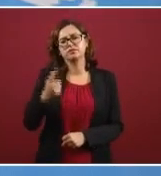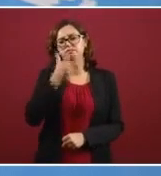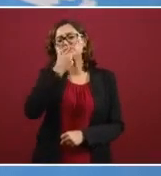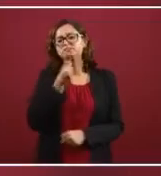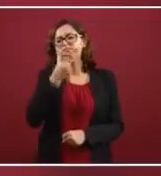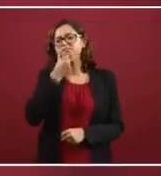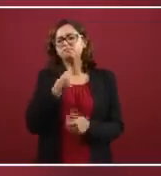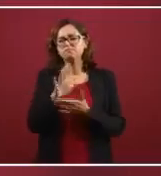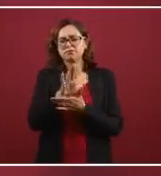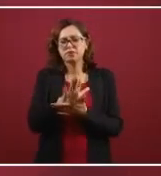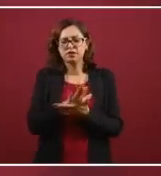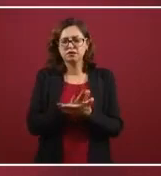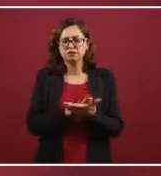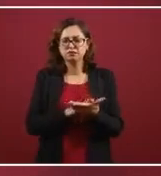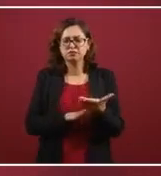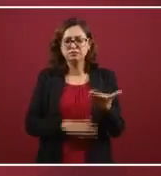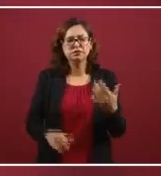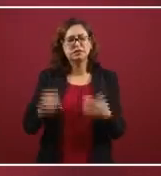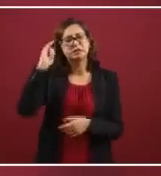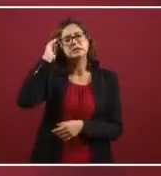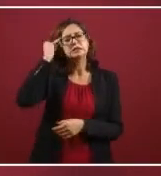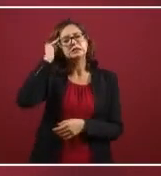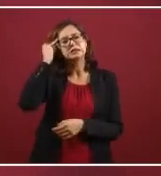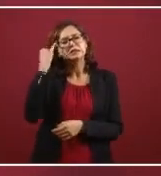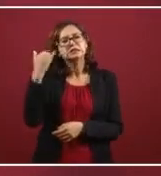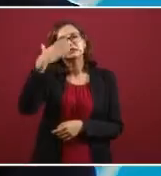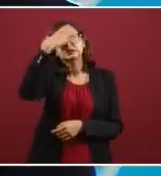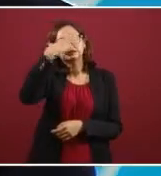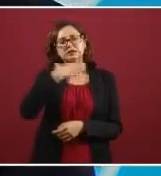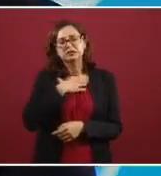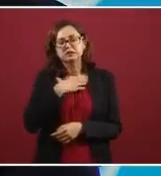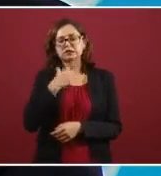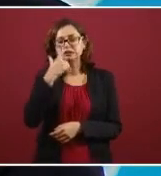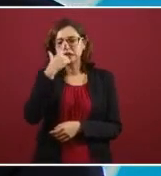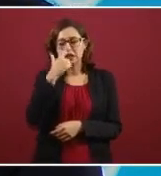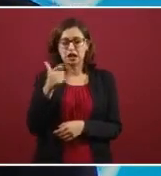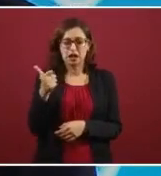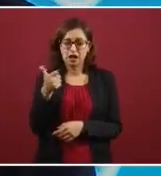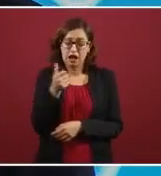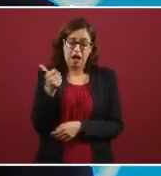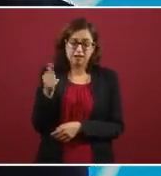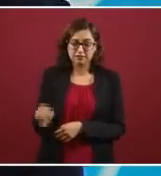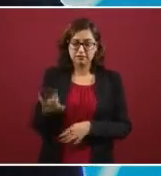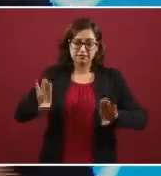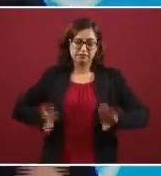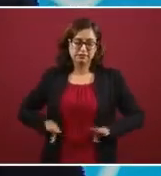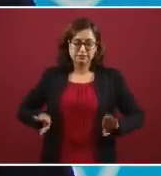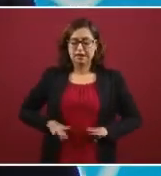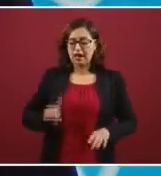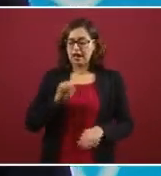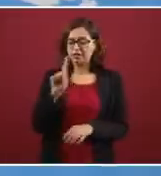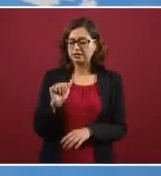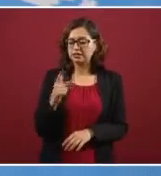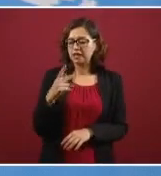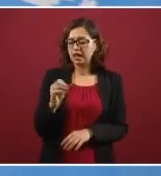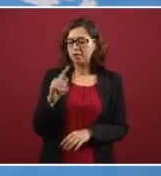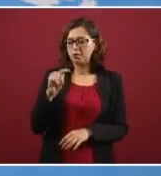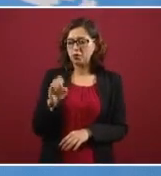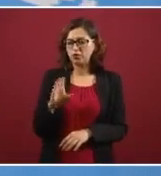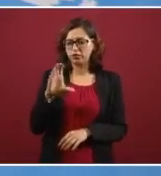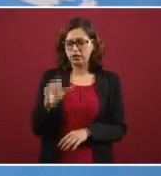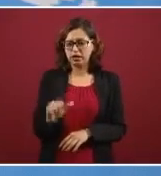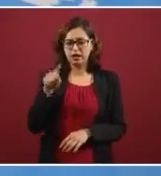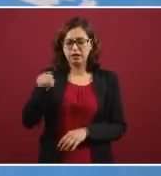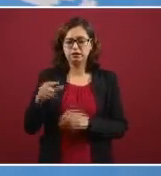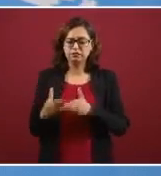sencillo, con marcados rasgos indígenas, tributo de su estirpe zapoteca, desembarcaba penosamente de un